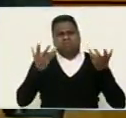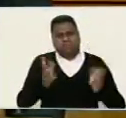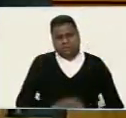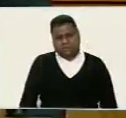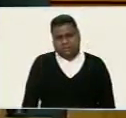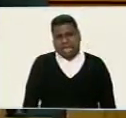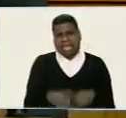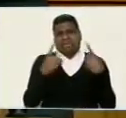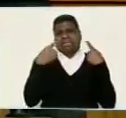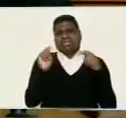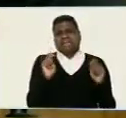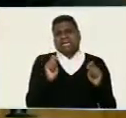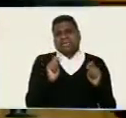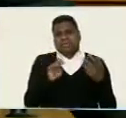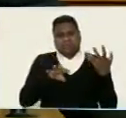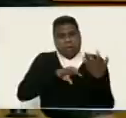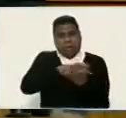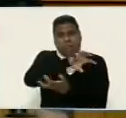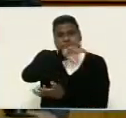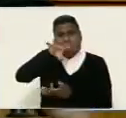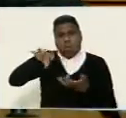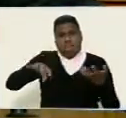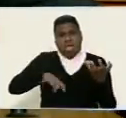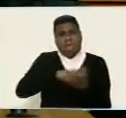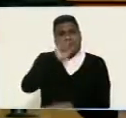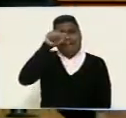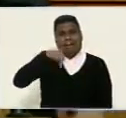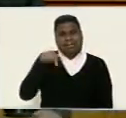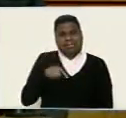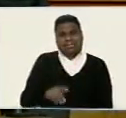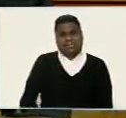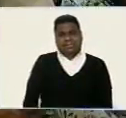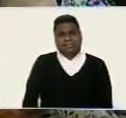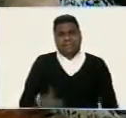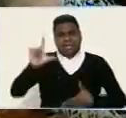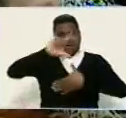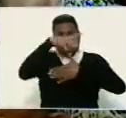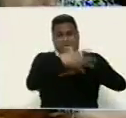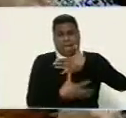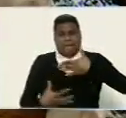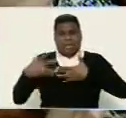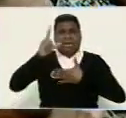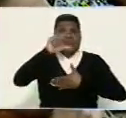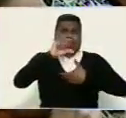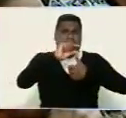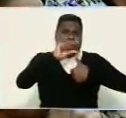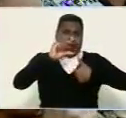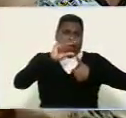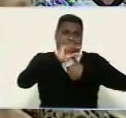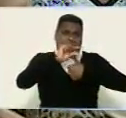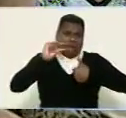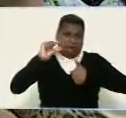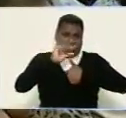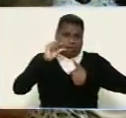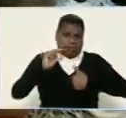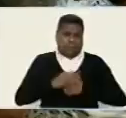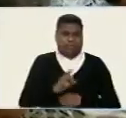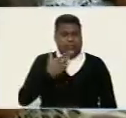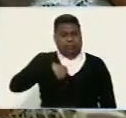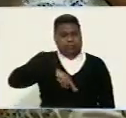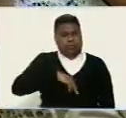tratando de sembrar el caos en esta tierra digo en América y el Caribe. Nosotros somos un